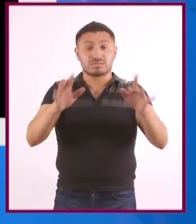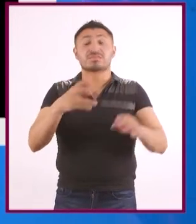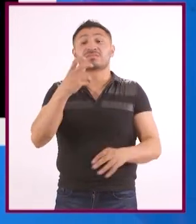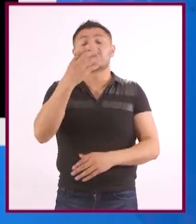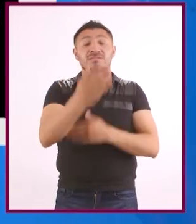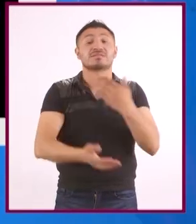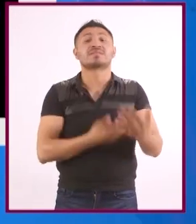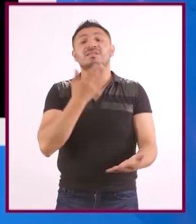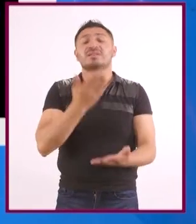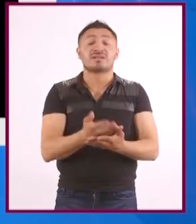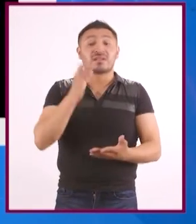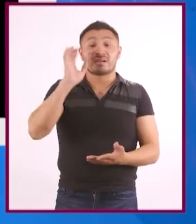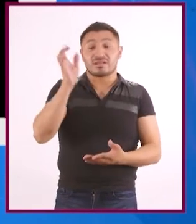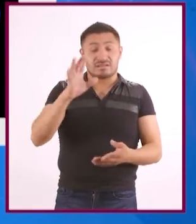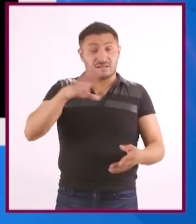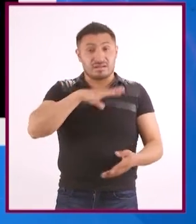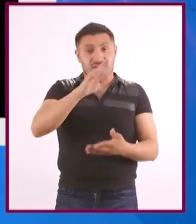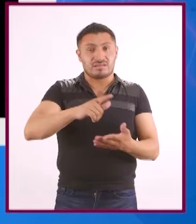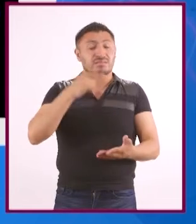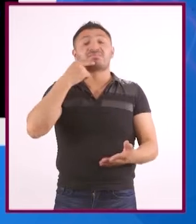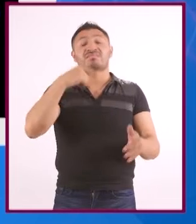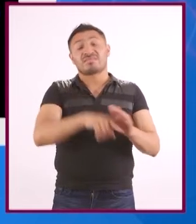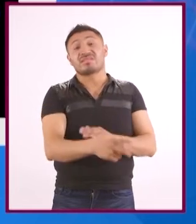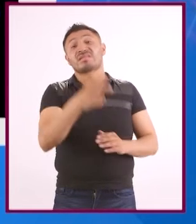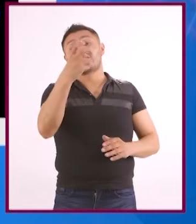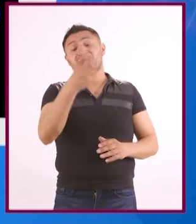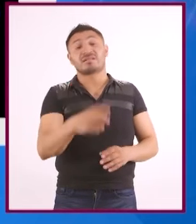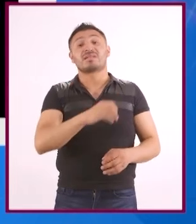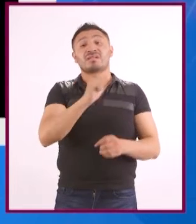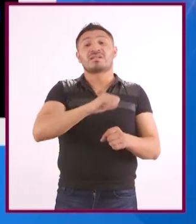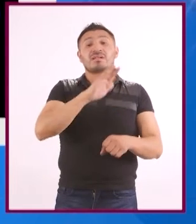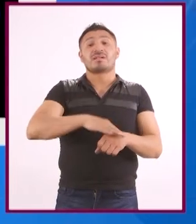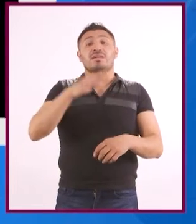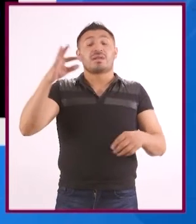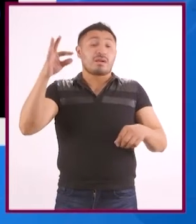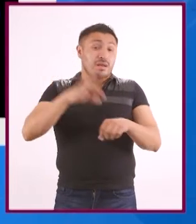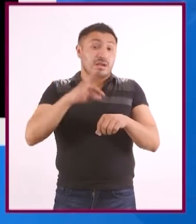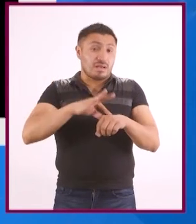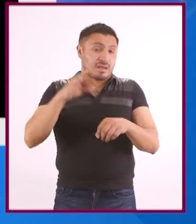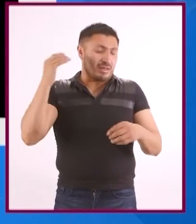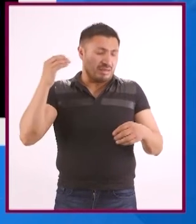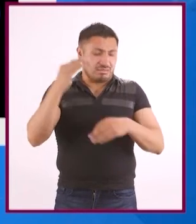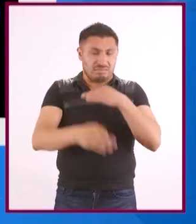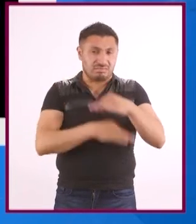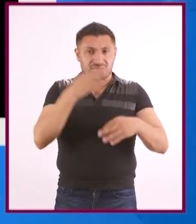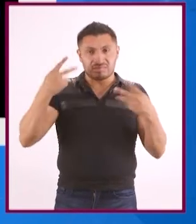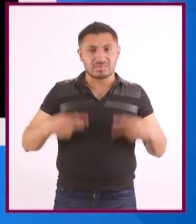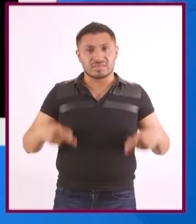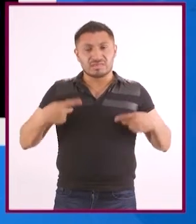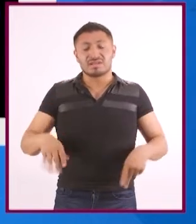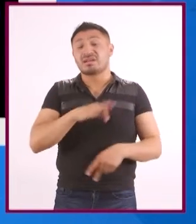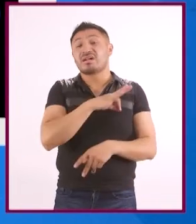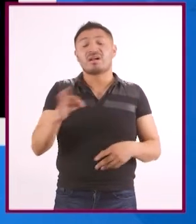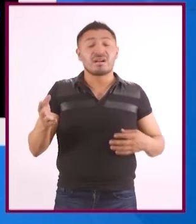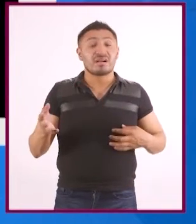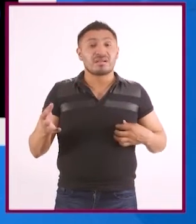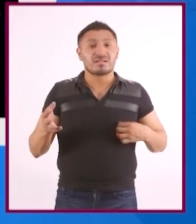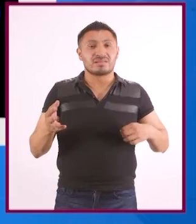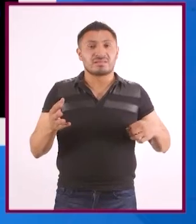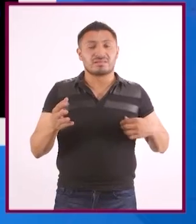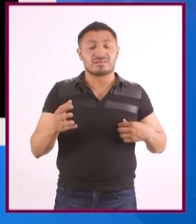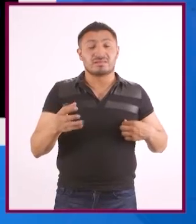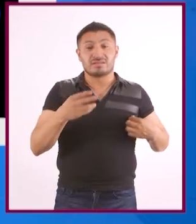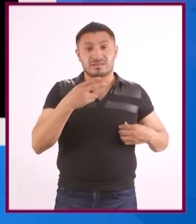tipo de servicio cuando exista la demanda. Pues además de los médicos, finalmente pues todas las personas podemos